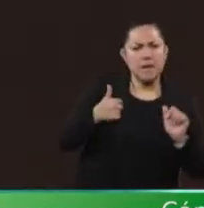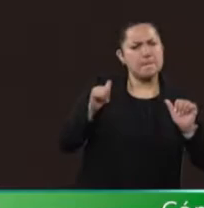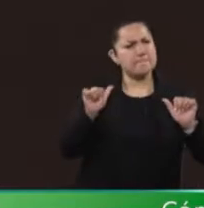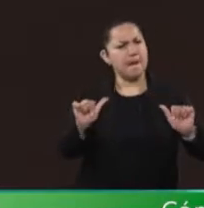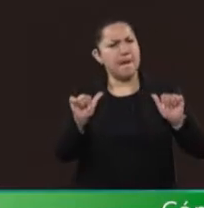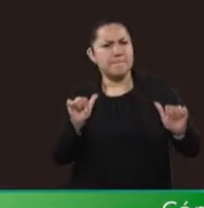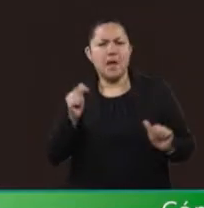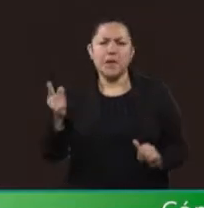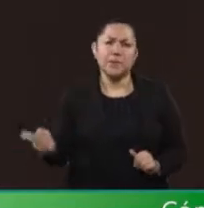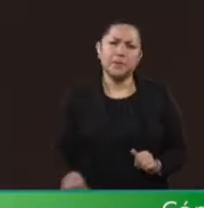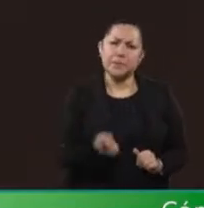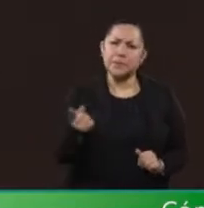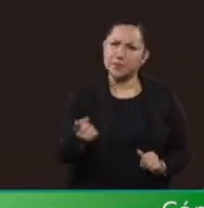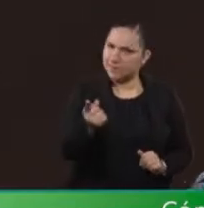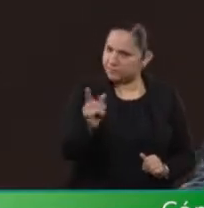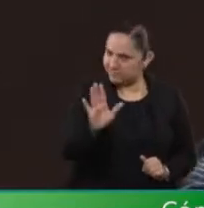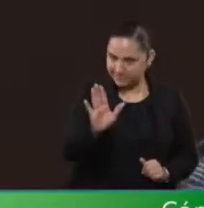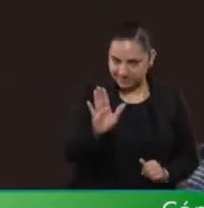están queriendo hacer